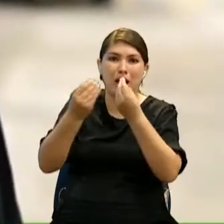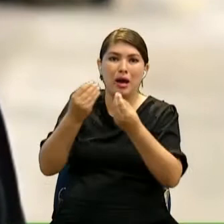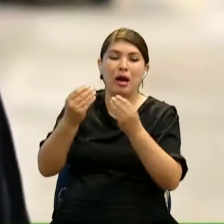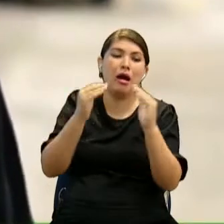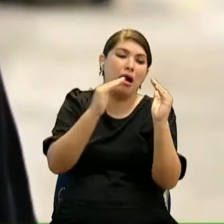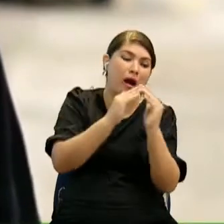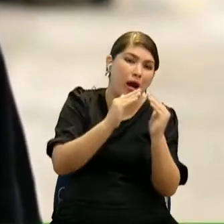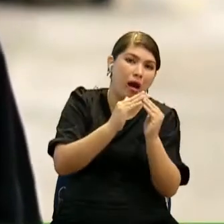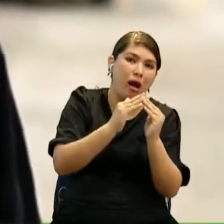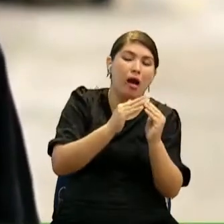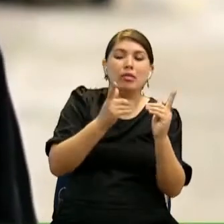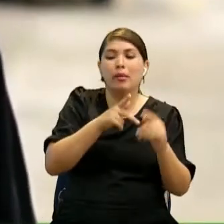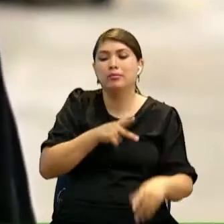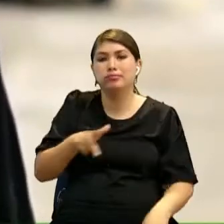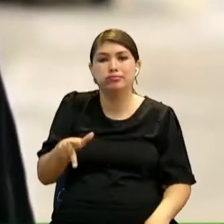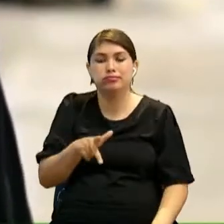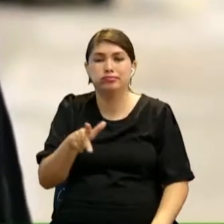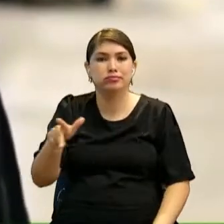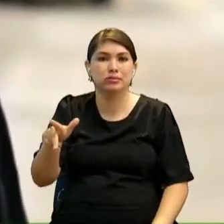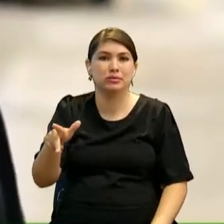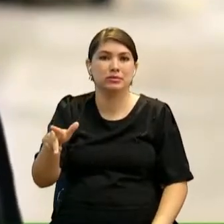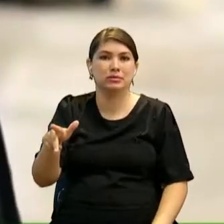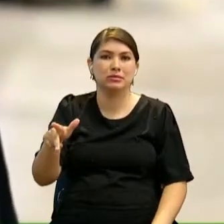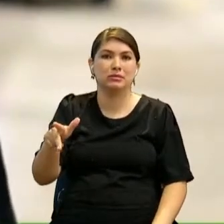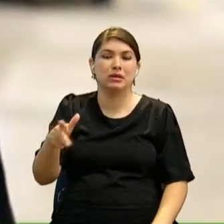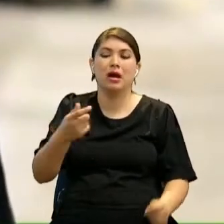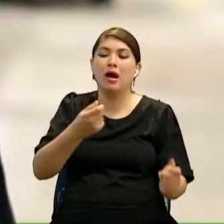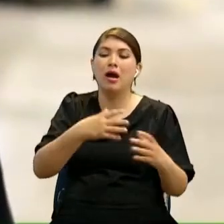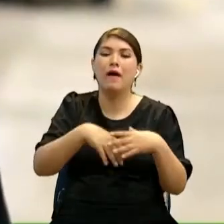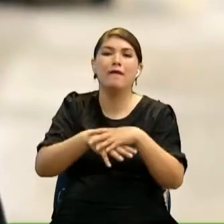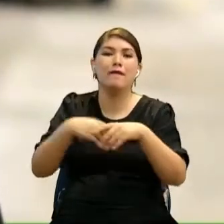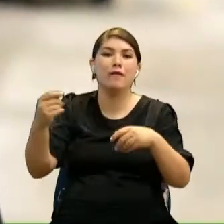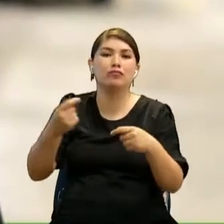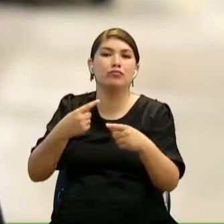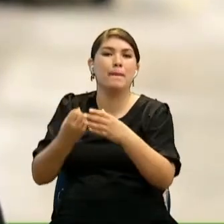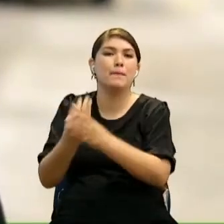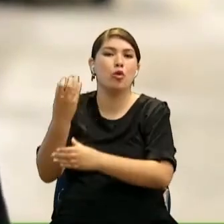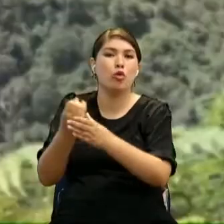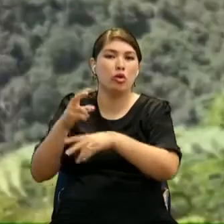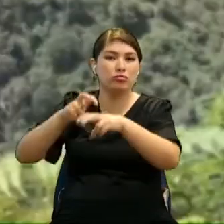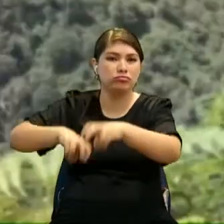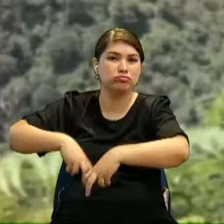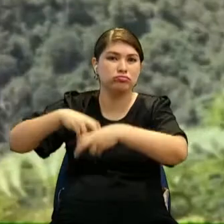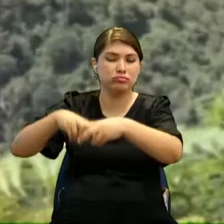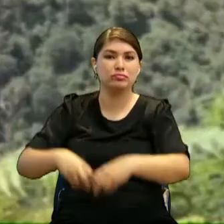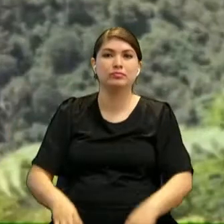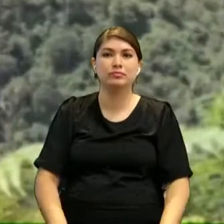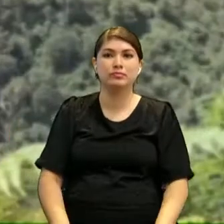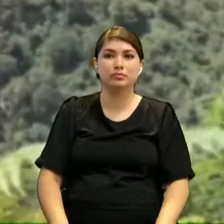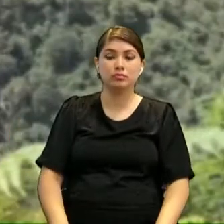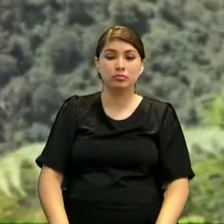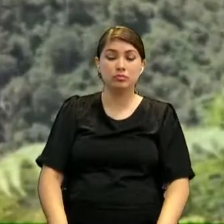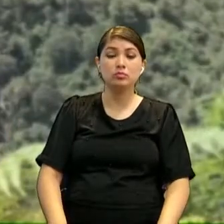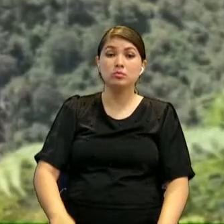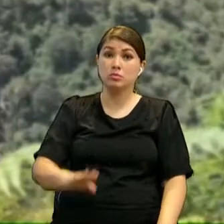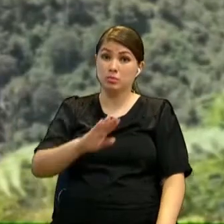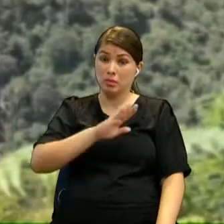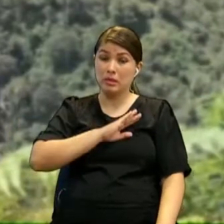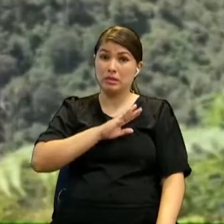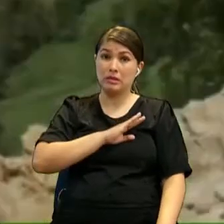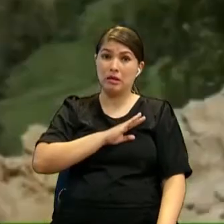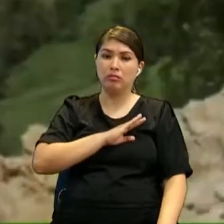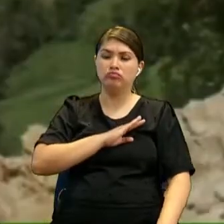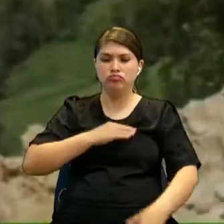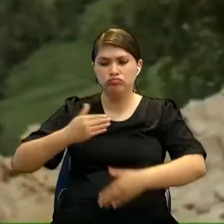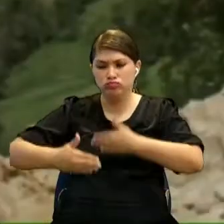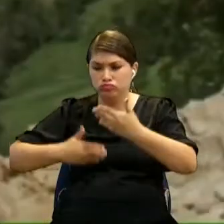casas y nuestro y sacarlos los productos agrícolas la administración municipal